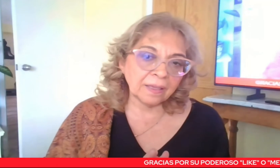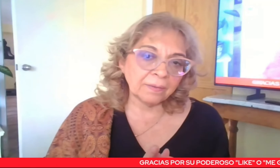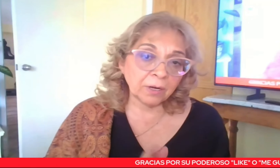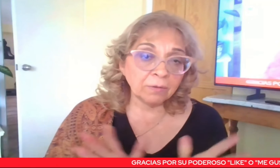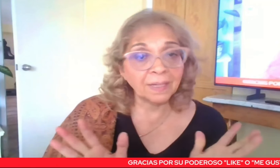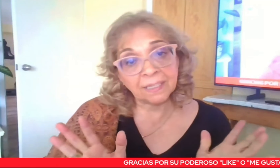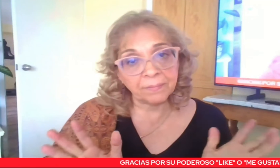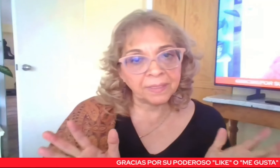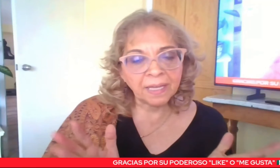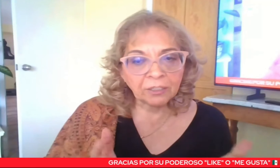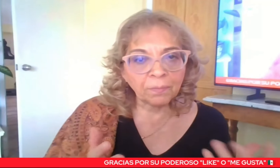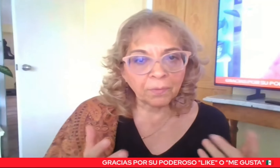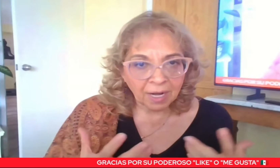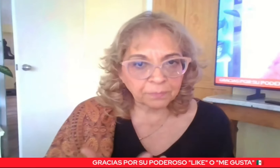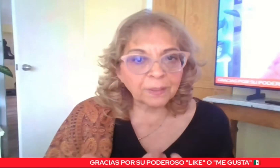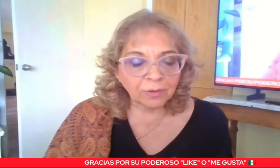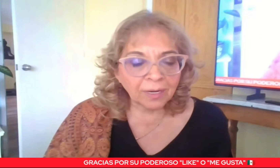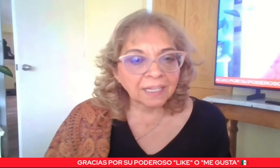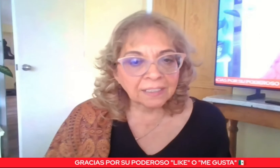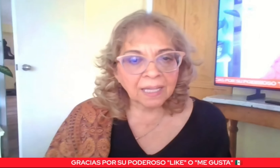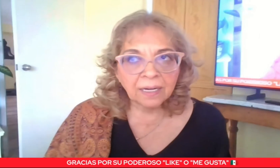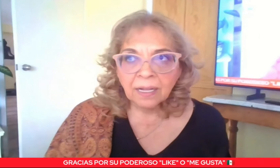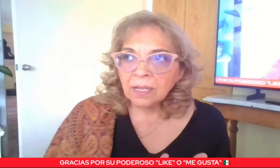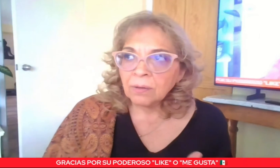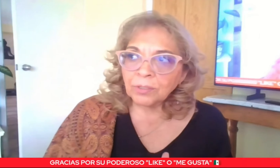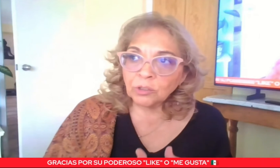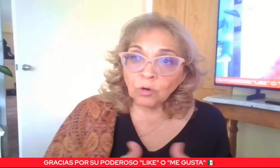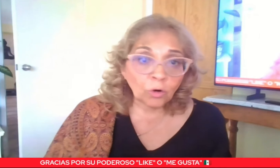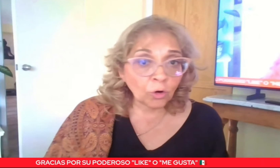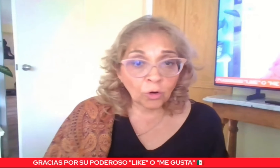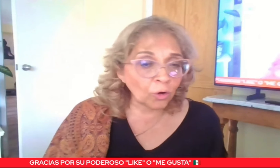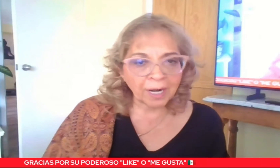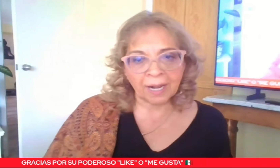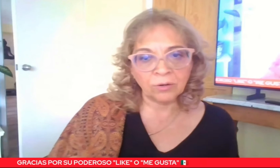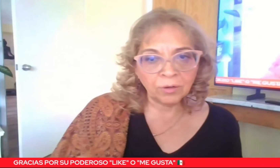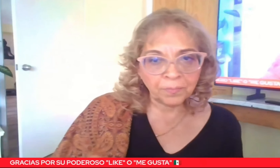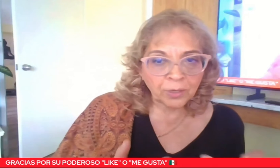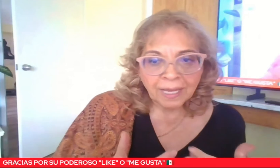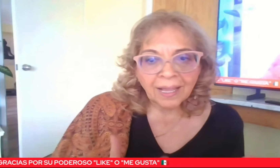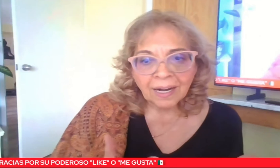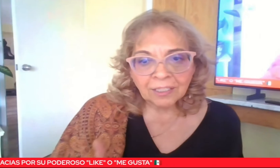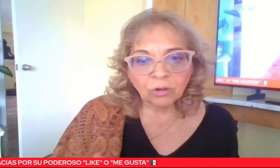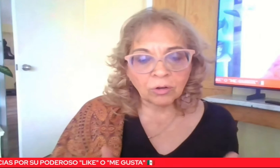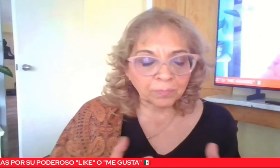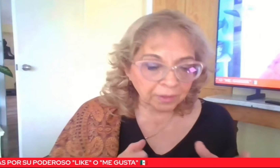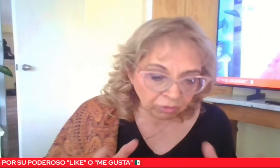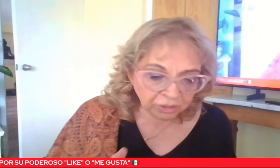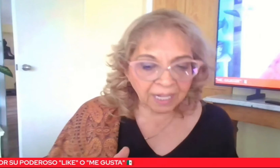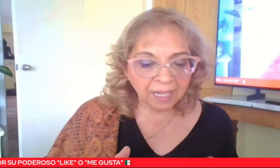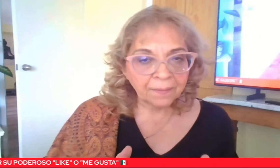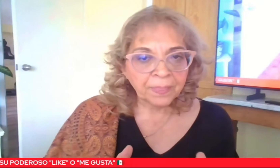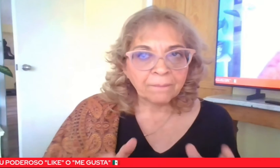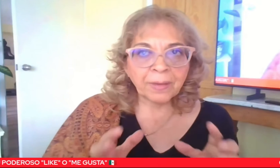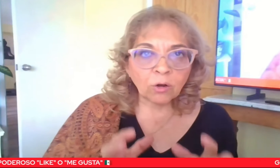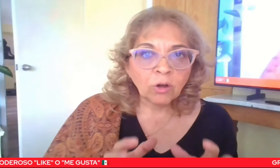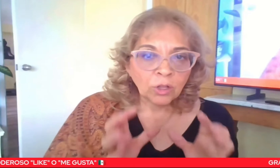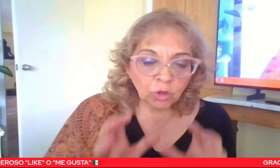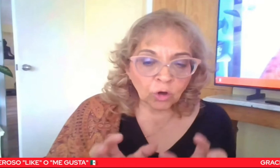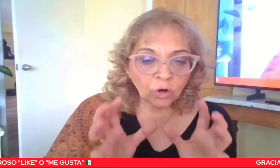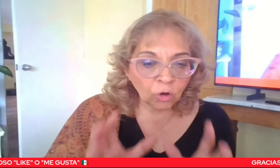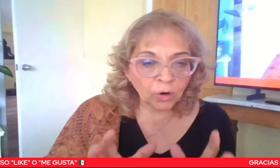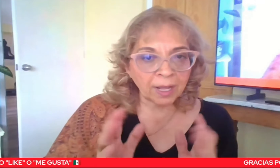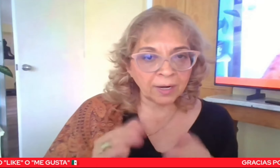y bueno, básicamente eso, porque las personas que están pues no lo logran, ¿no? ¿Por qué razón? Pues no sé, pero